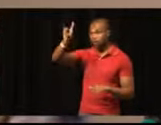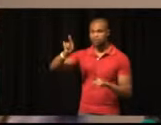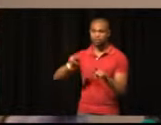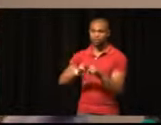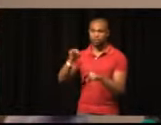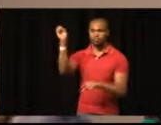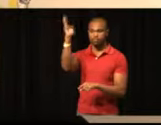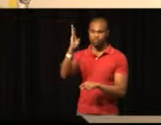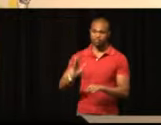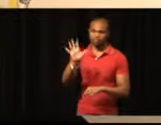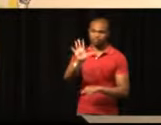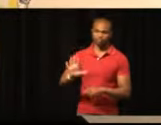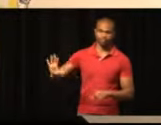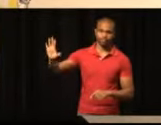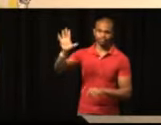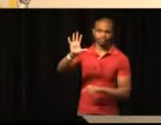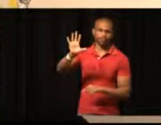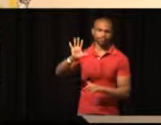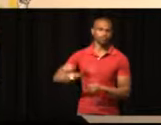en el noreste, pero en todo el Brasil.